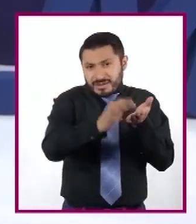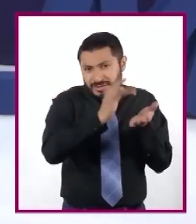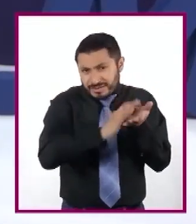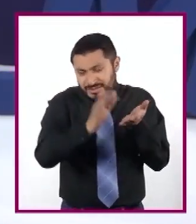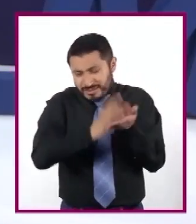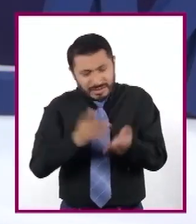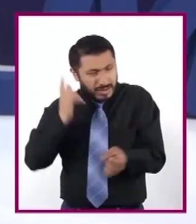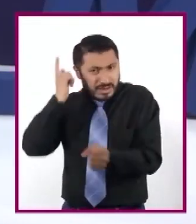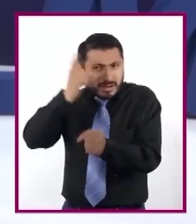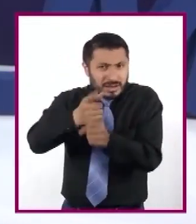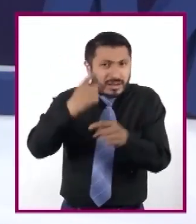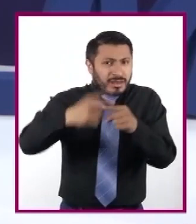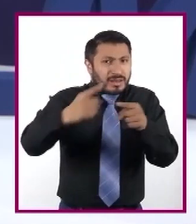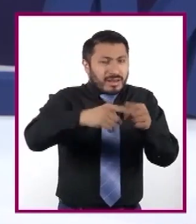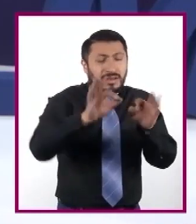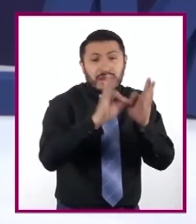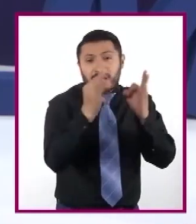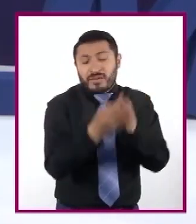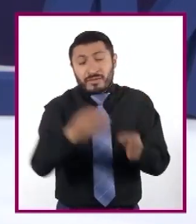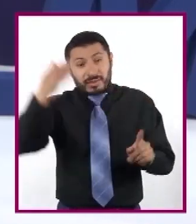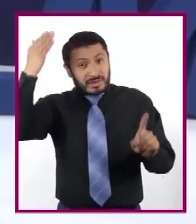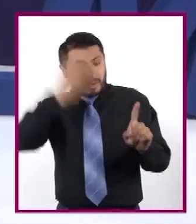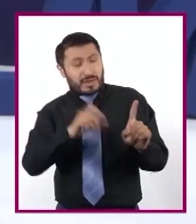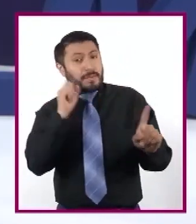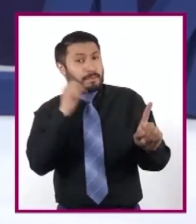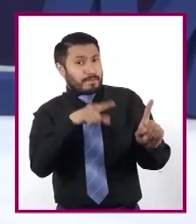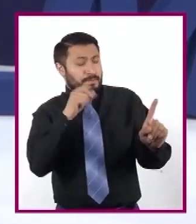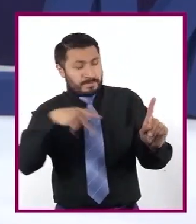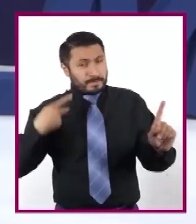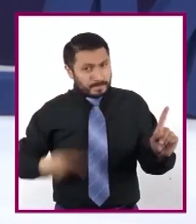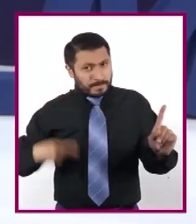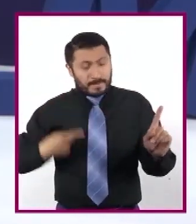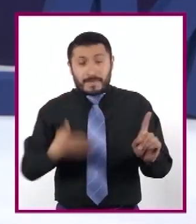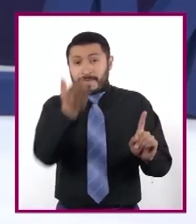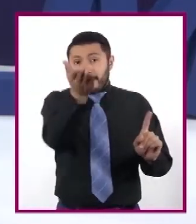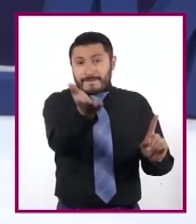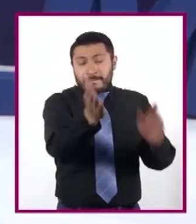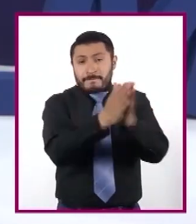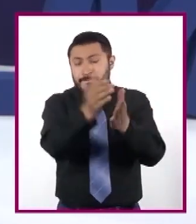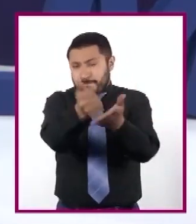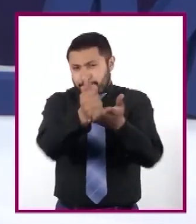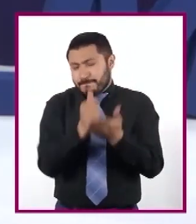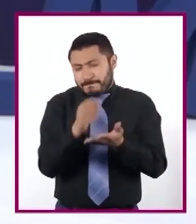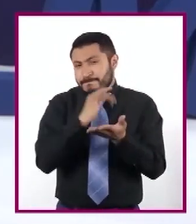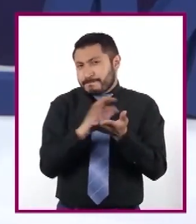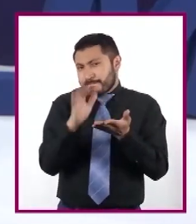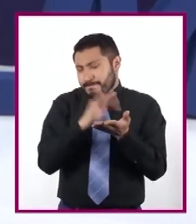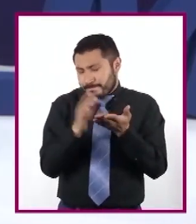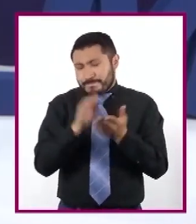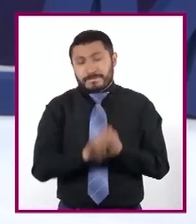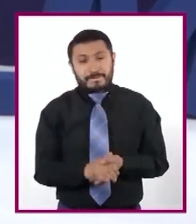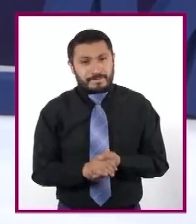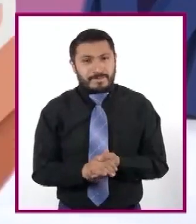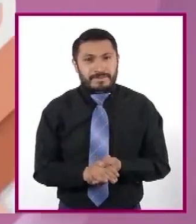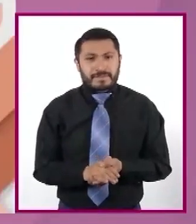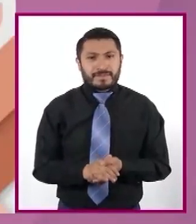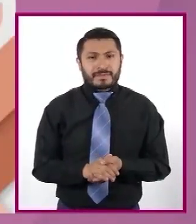formas que se usan para nombrar al personaje. Te pido que me ayudes con la siguiente lectura, Leslie. Claro que sí, maestro.